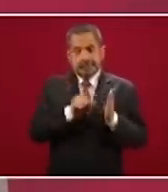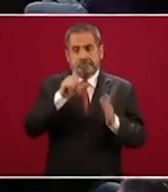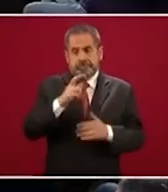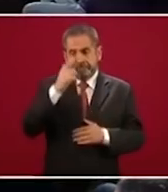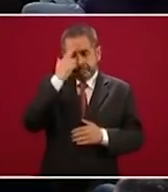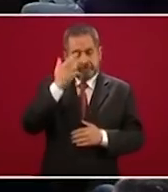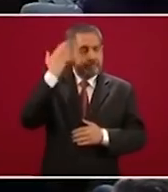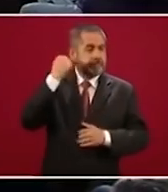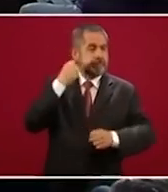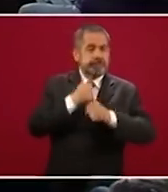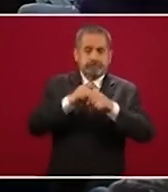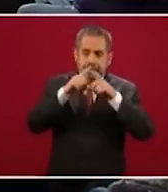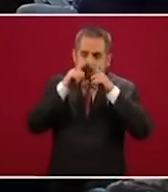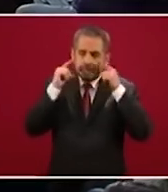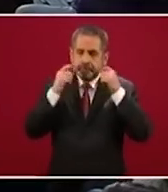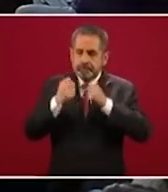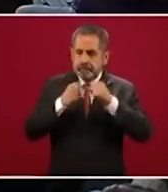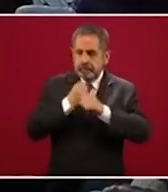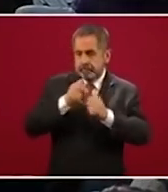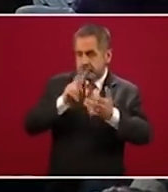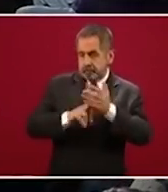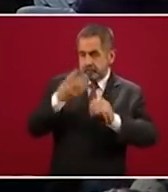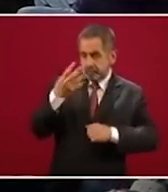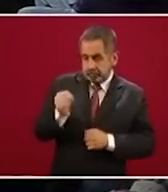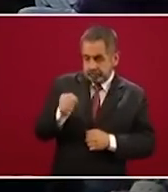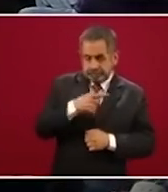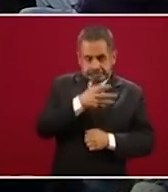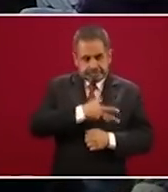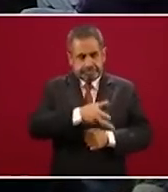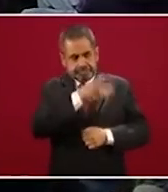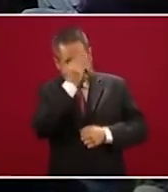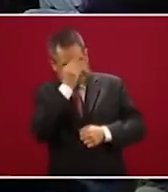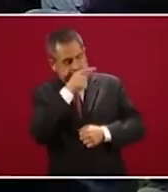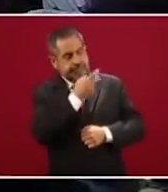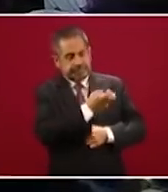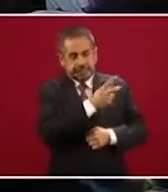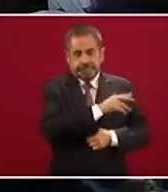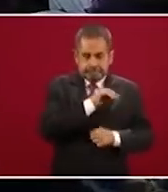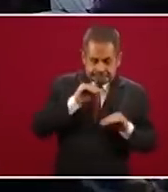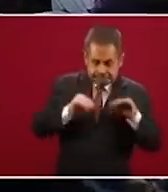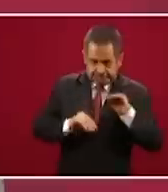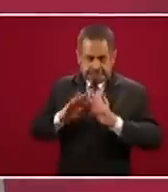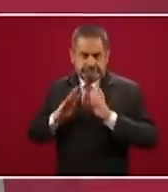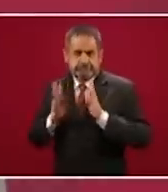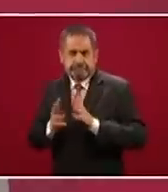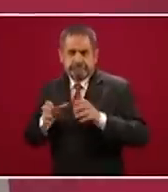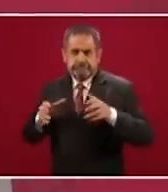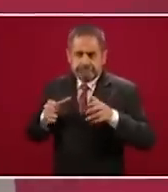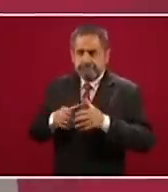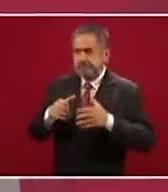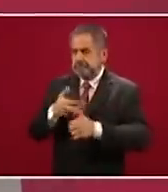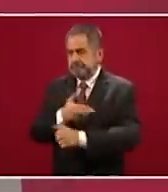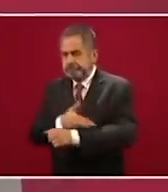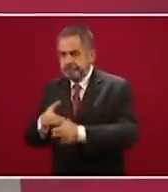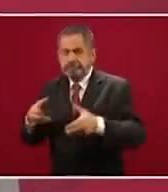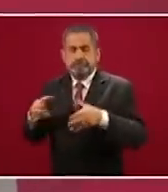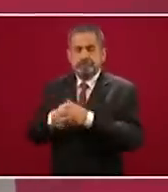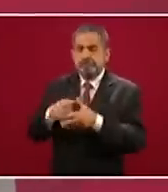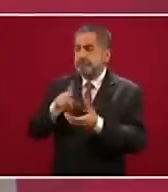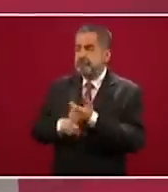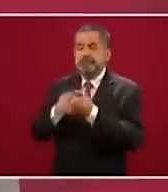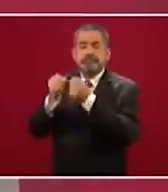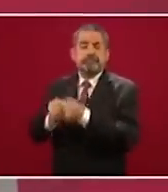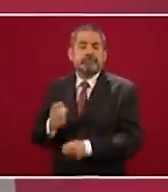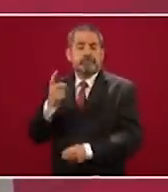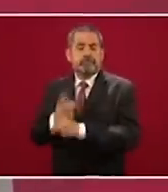influenza 2009 y se empezó a articular un mecanismo para tener el reconocimiento de instancias de seguridad